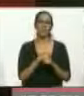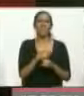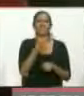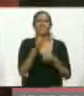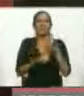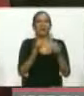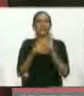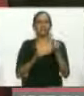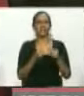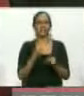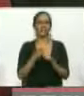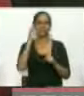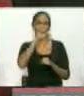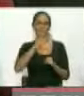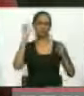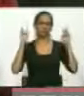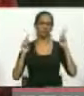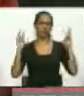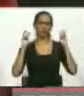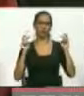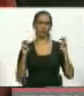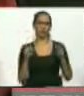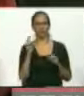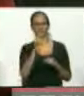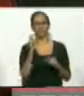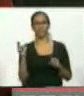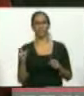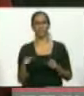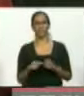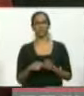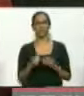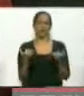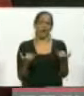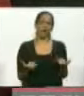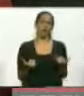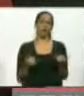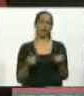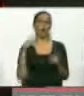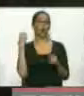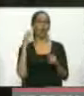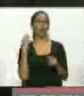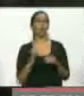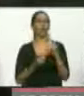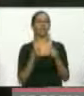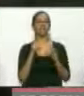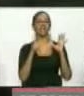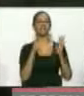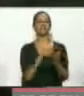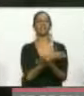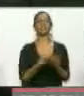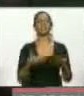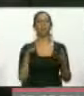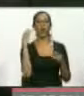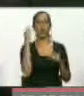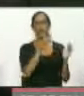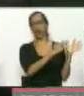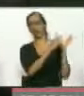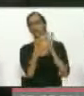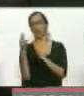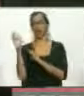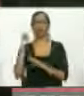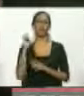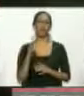trabajo sucio supuestamente son esas personas ahora bien colombia generó 6 millones de colombianos hacia venezuela